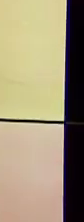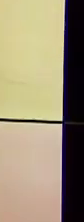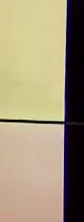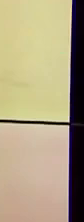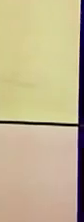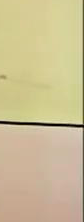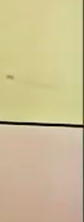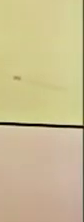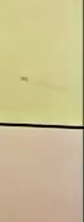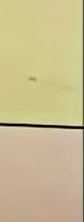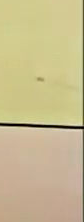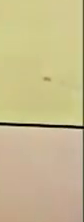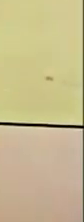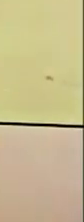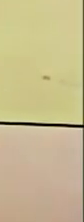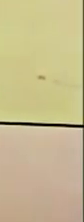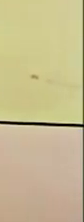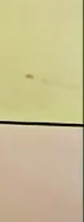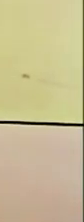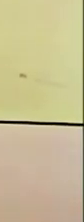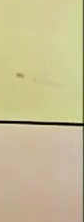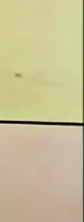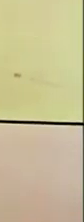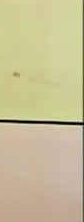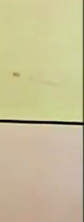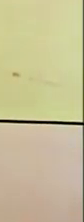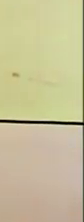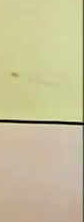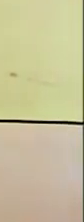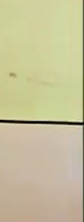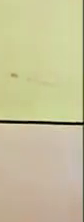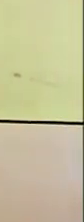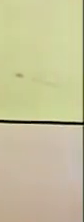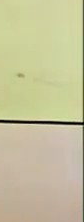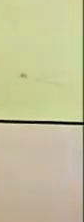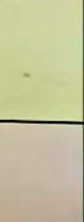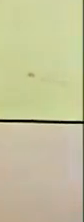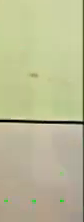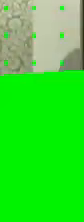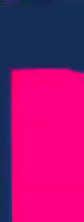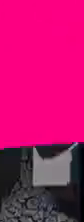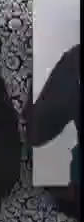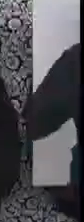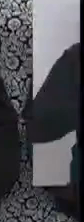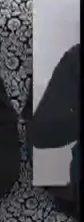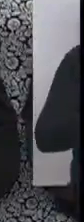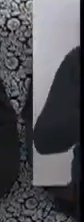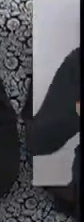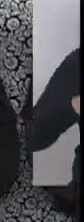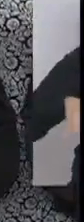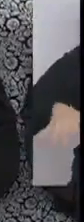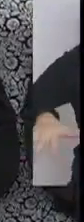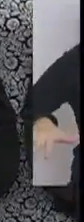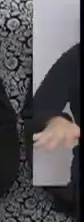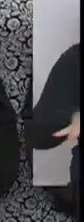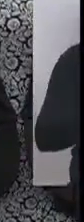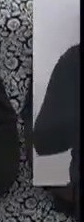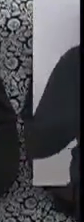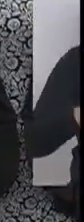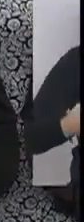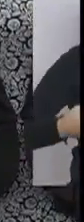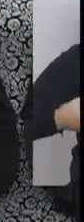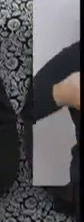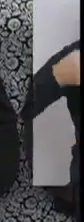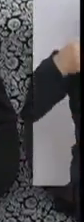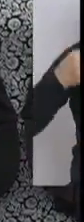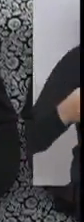pone obstáculos cuando desde el gobierno se han querido hacer cosas bien. Yo acá no pretendo ser el defensor del gobierno, que quede muy claro, he sido muy crítico en